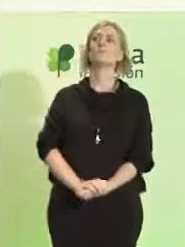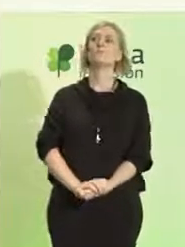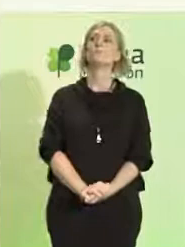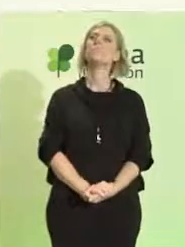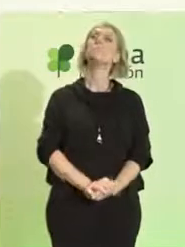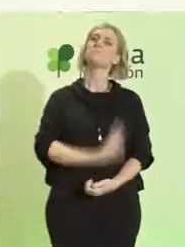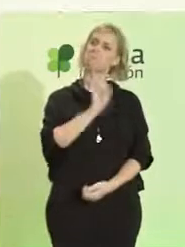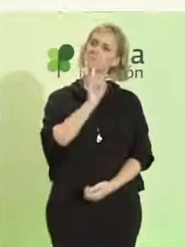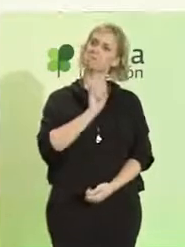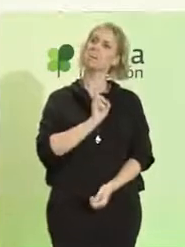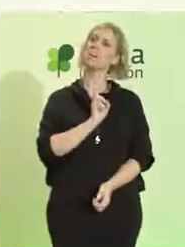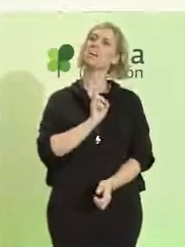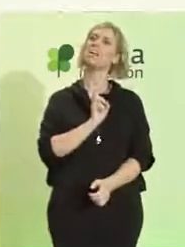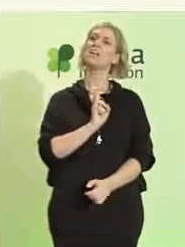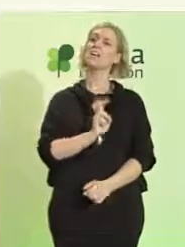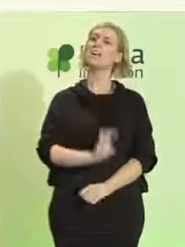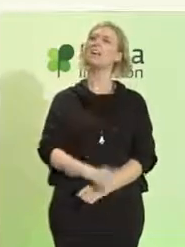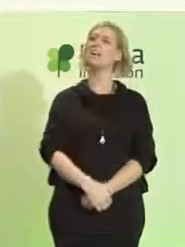Vale.